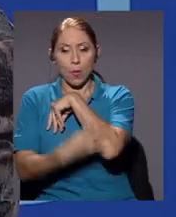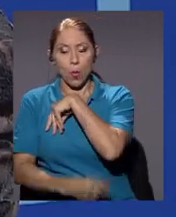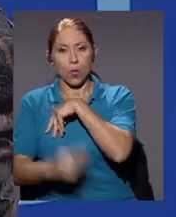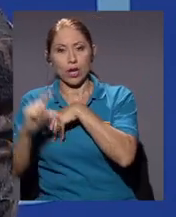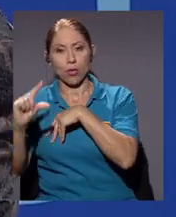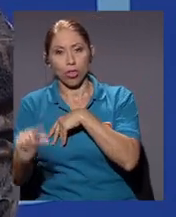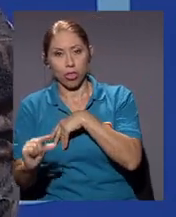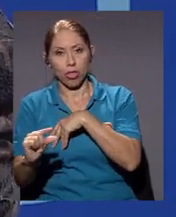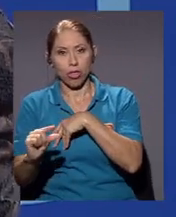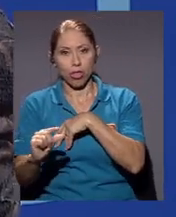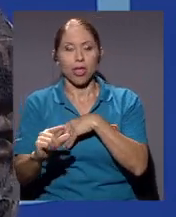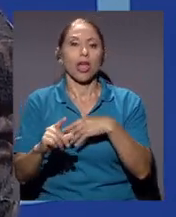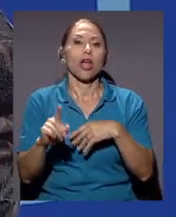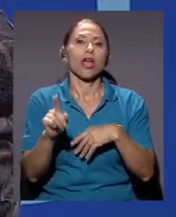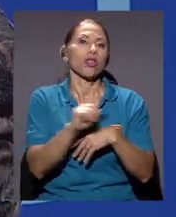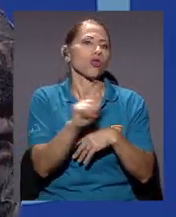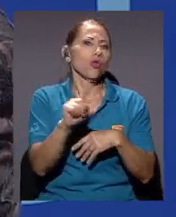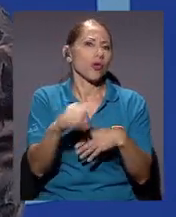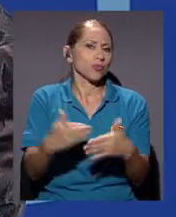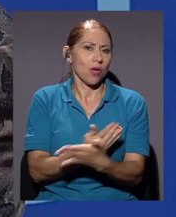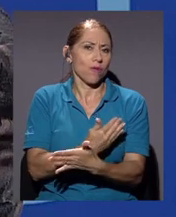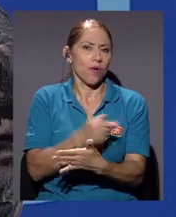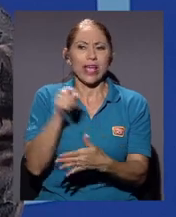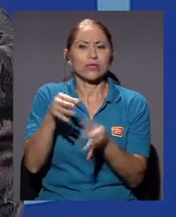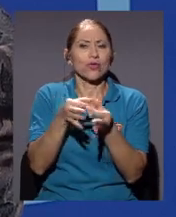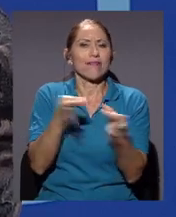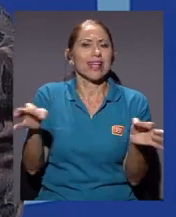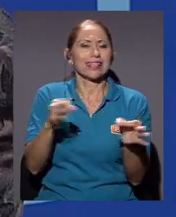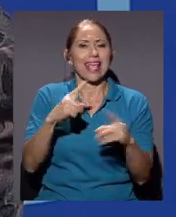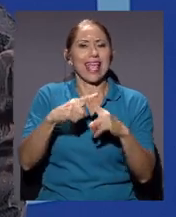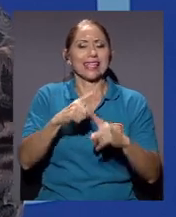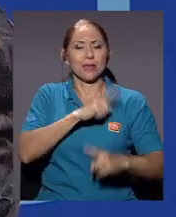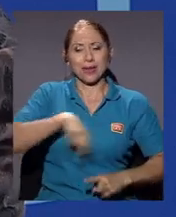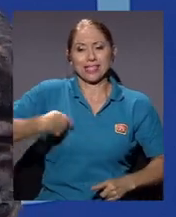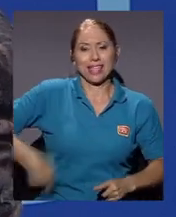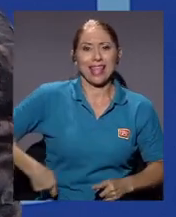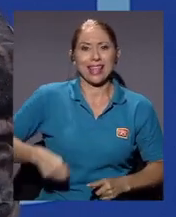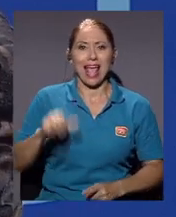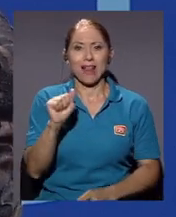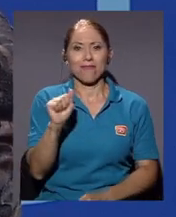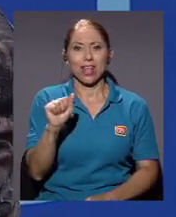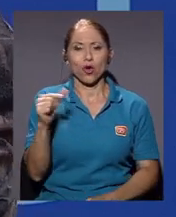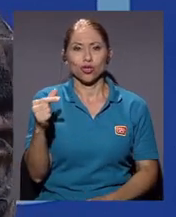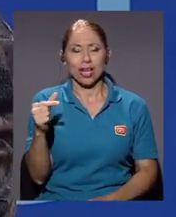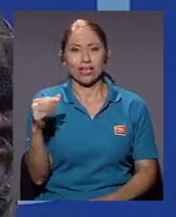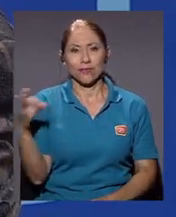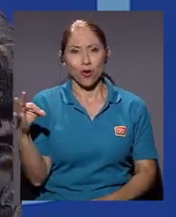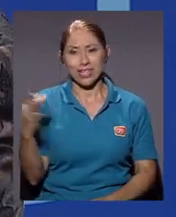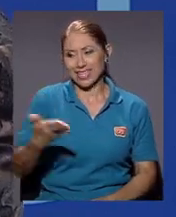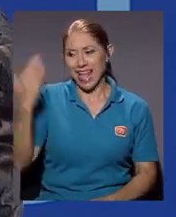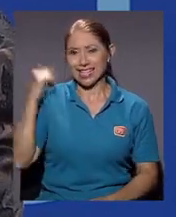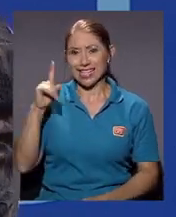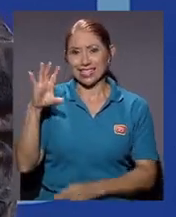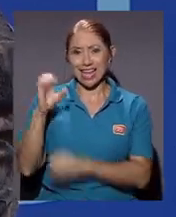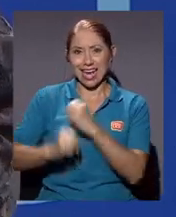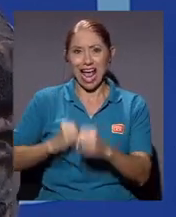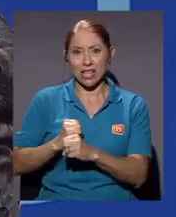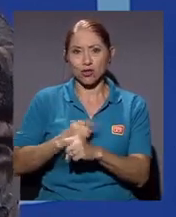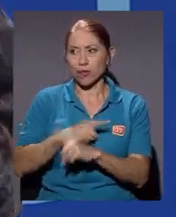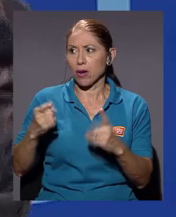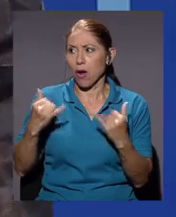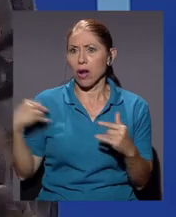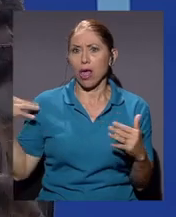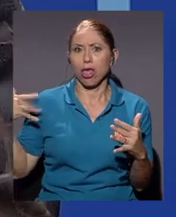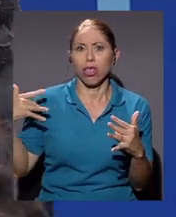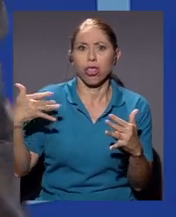con fue una frase del ex presidente alfredo gonzález flores hace 100 años y 100 años después me parece a mí que logramos seguimos sin